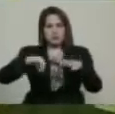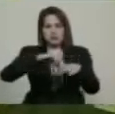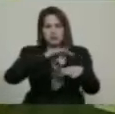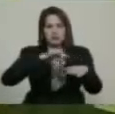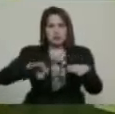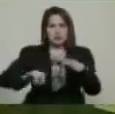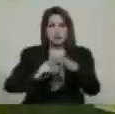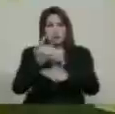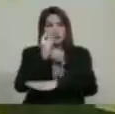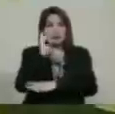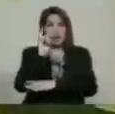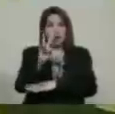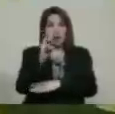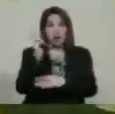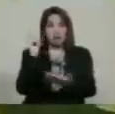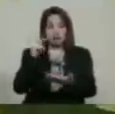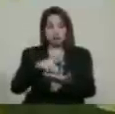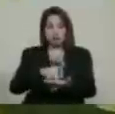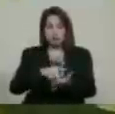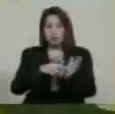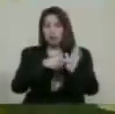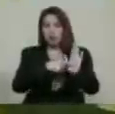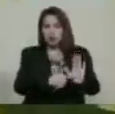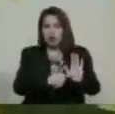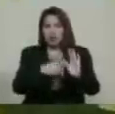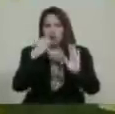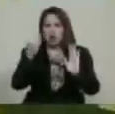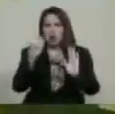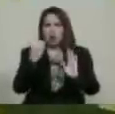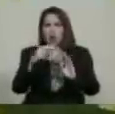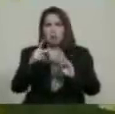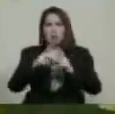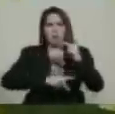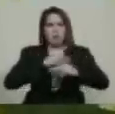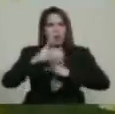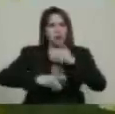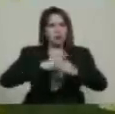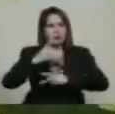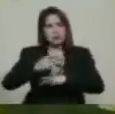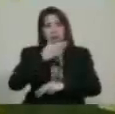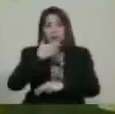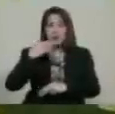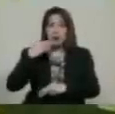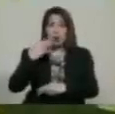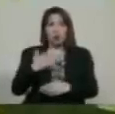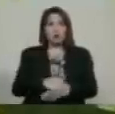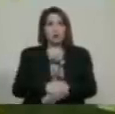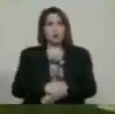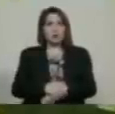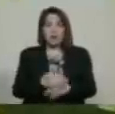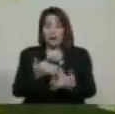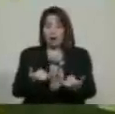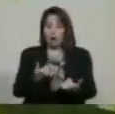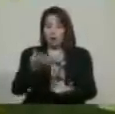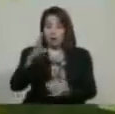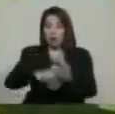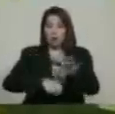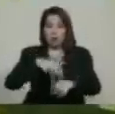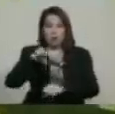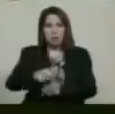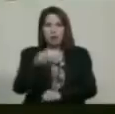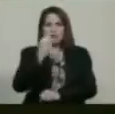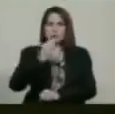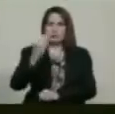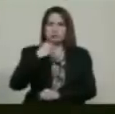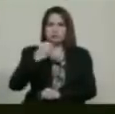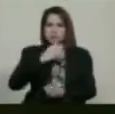aquí, bueno, apostando a la producción. Como usted siempre lo decía, nosotros tenemos que pasar desde la sede de consumo a la P de producción, y hoy estamos aquí con la